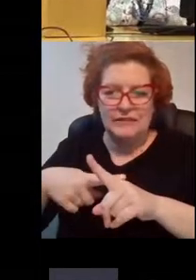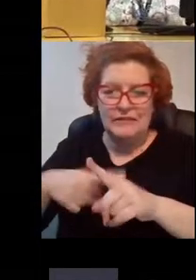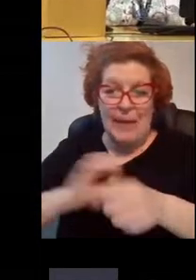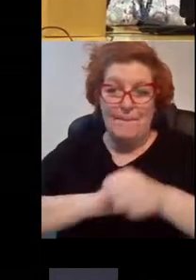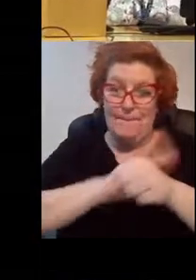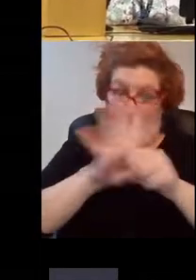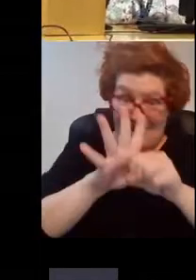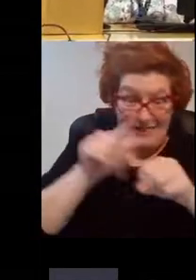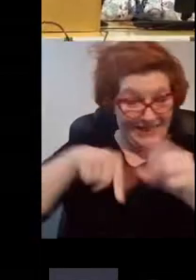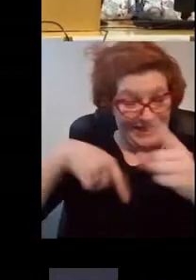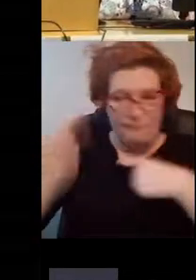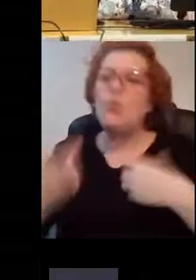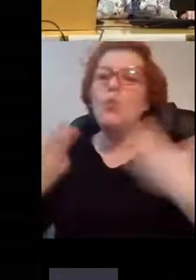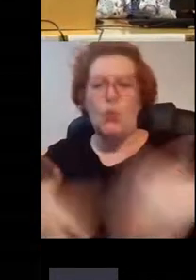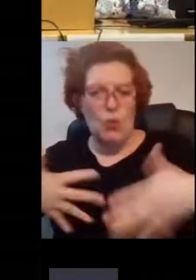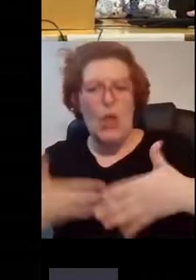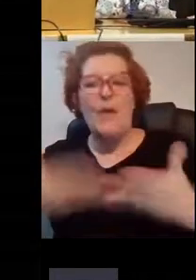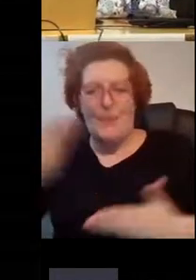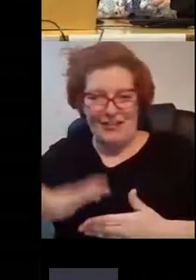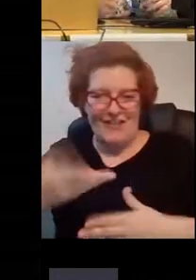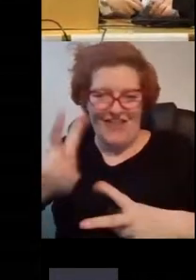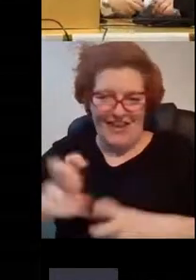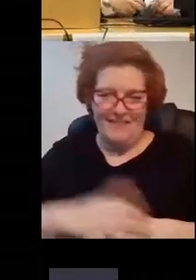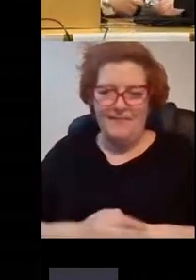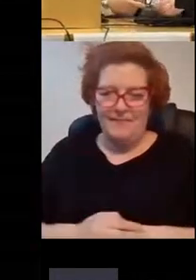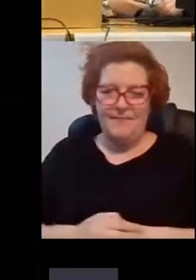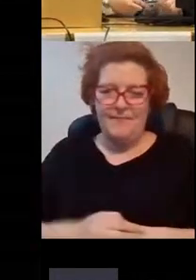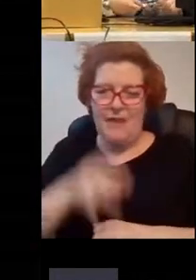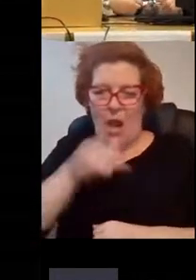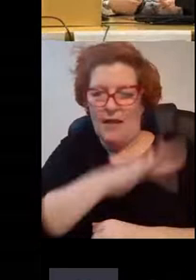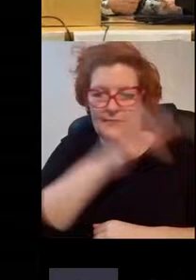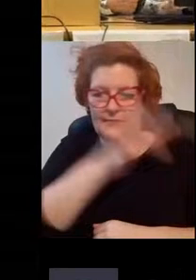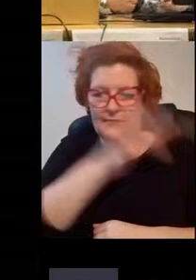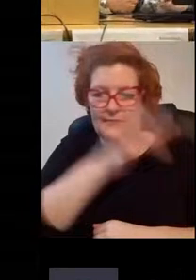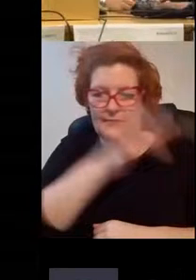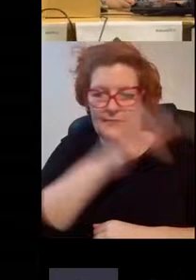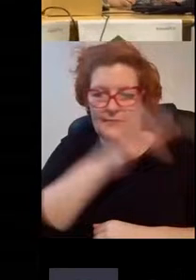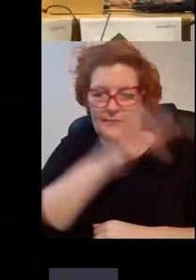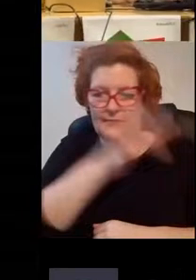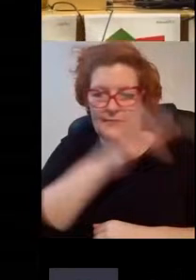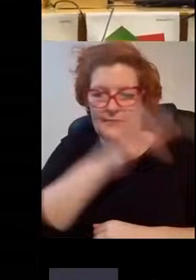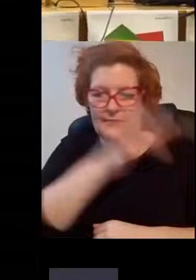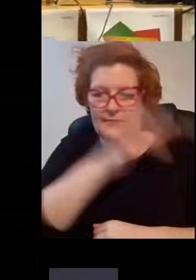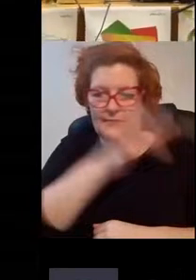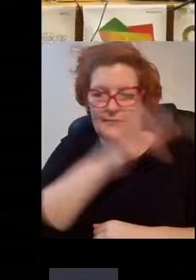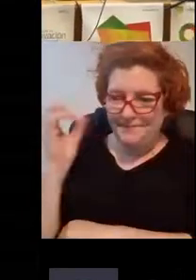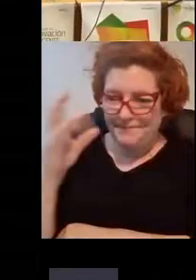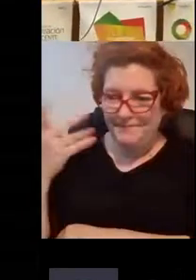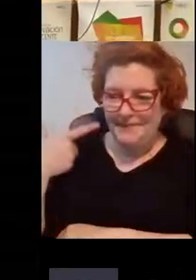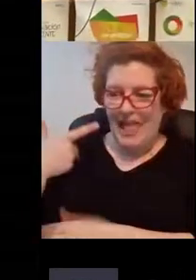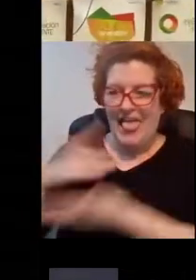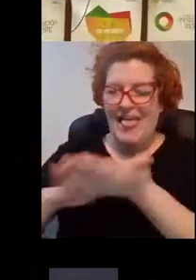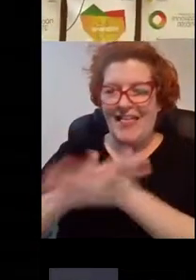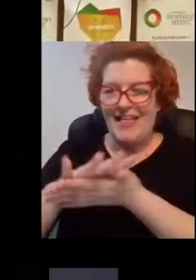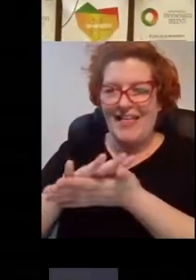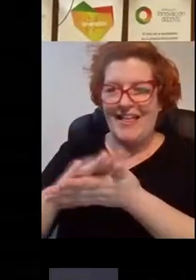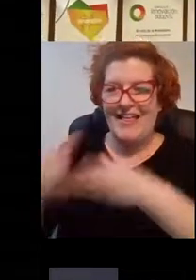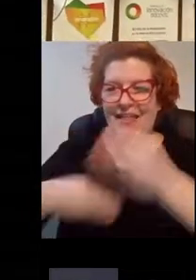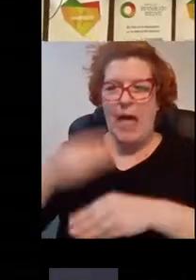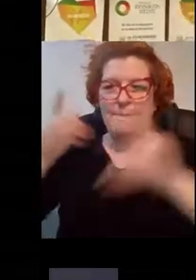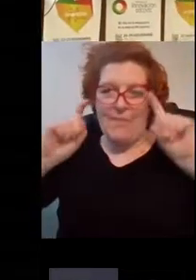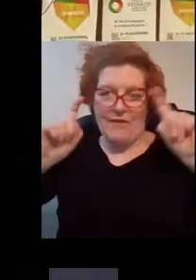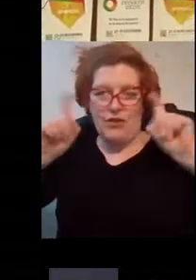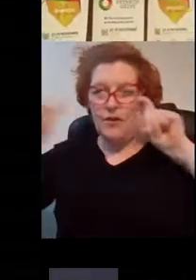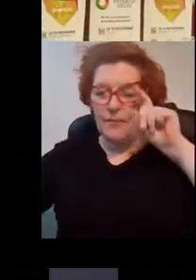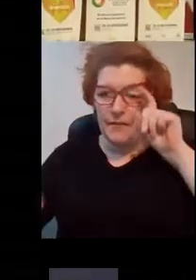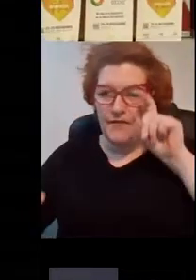hemos... Y vamos a dar paso a la presentación que va a realizar el profesor